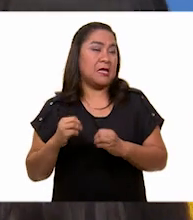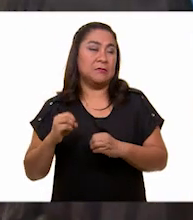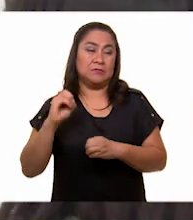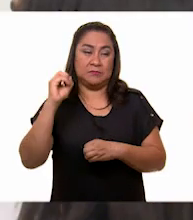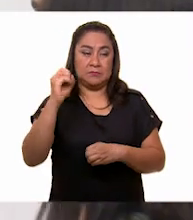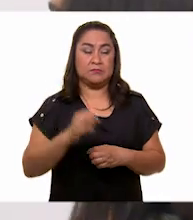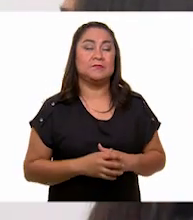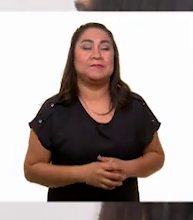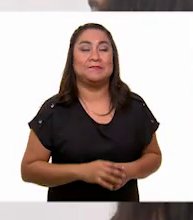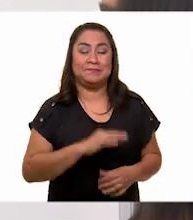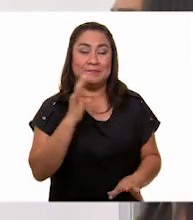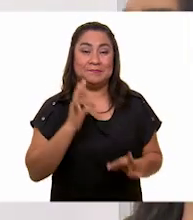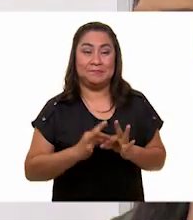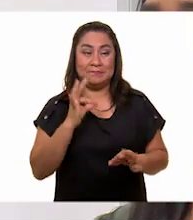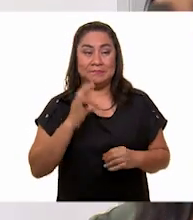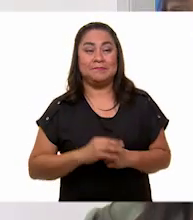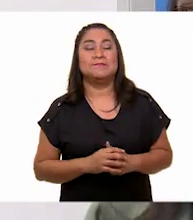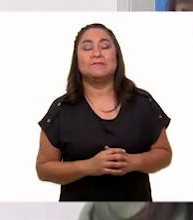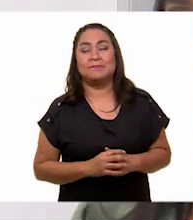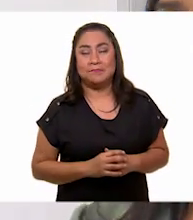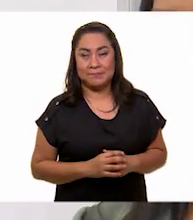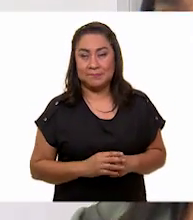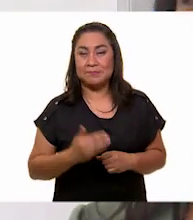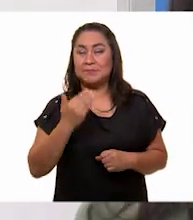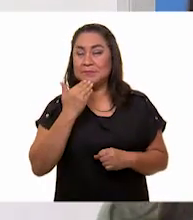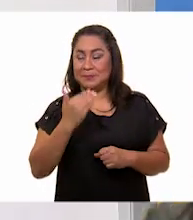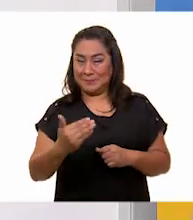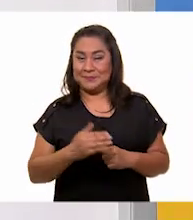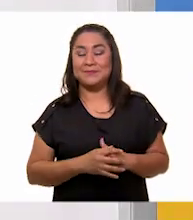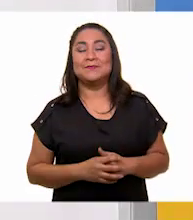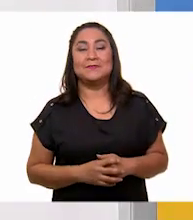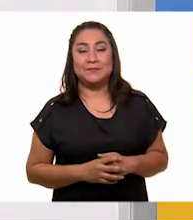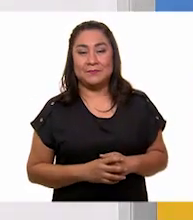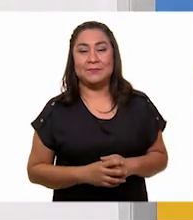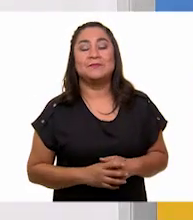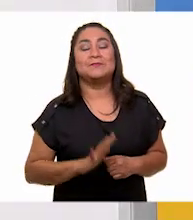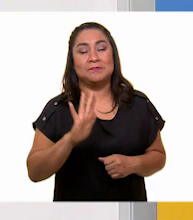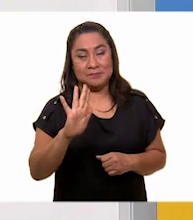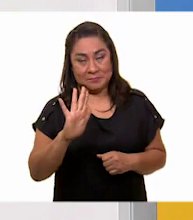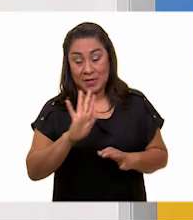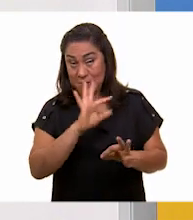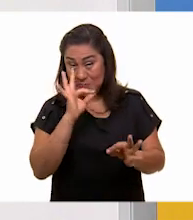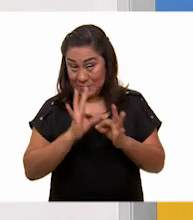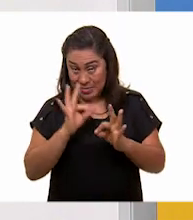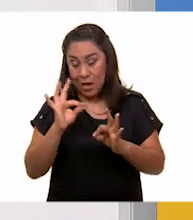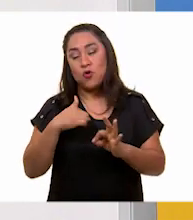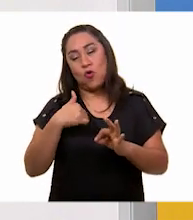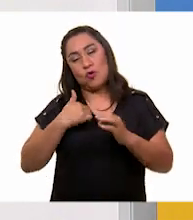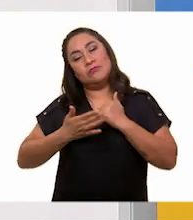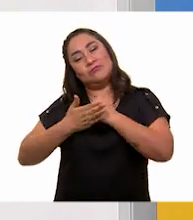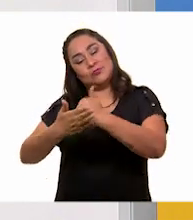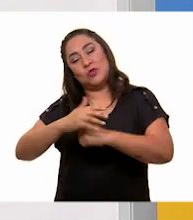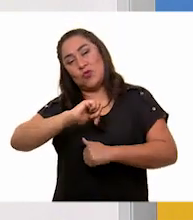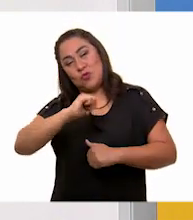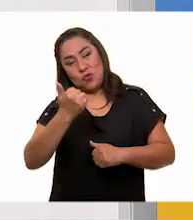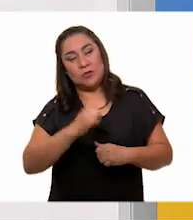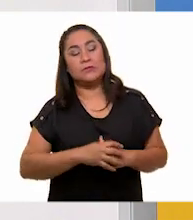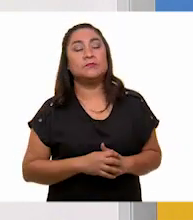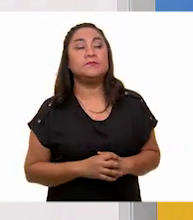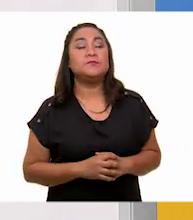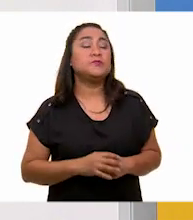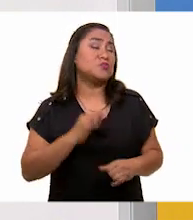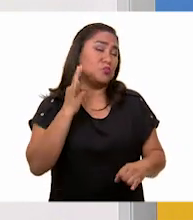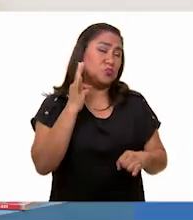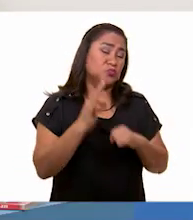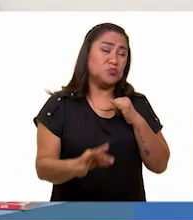subimos. Listo, maestra, muy 3 bien, pesos María. Con 80 centavos. Ahora yo te ayudo con la última división. El paquete cuesta, el